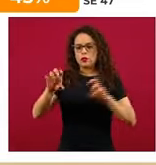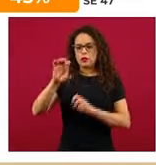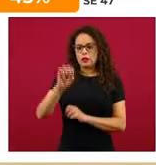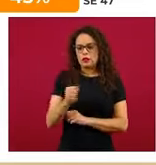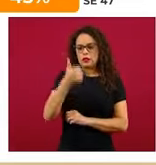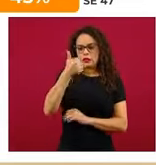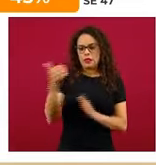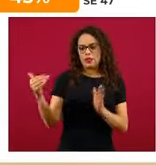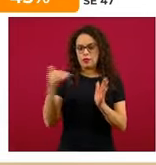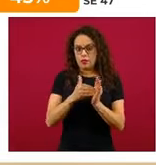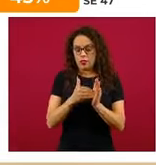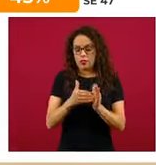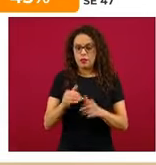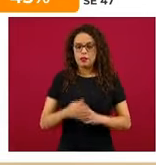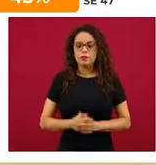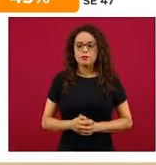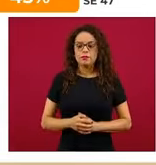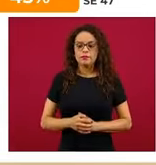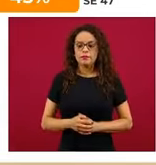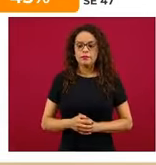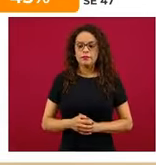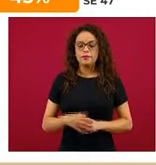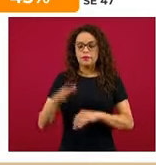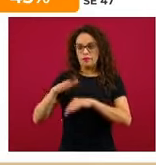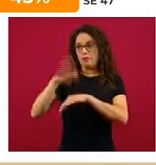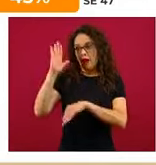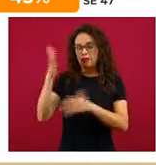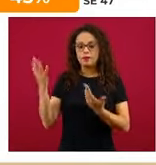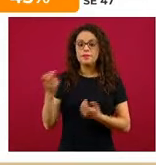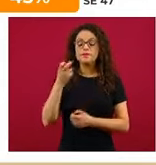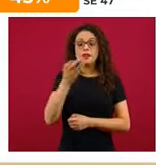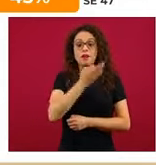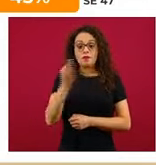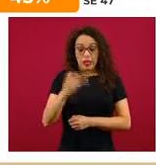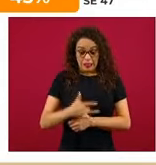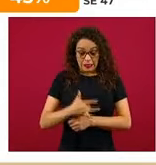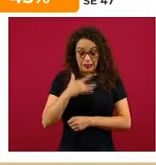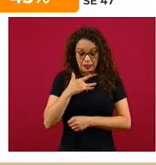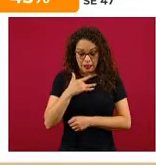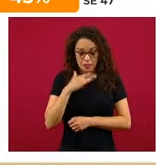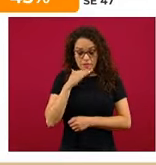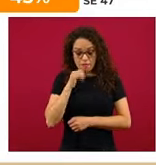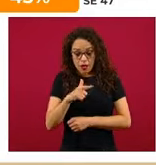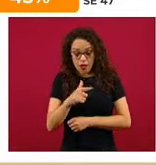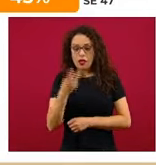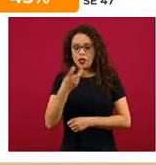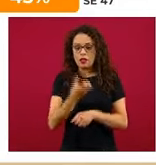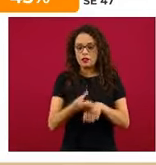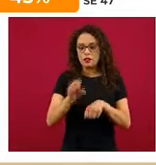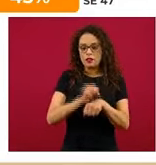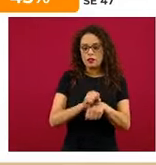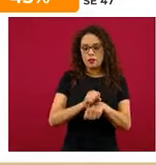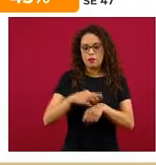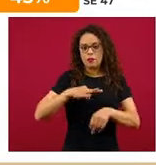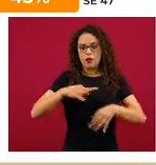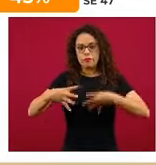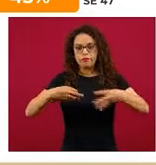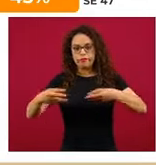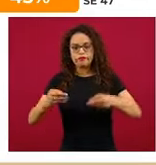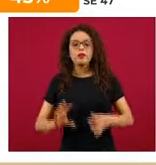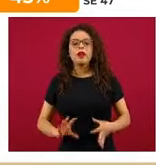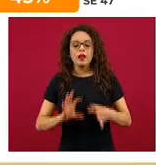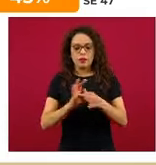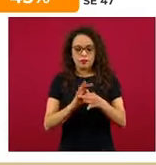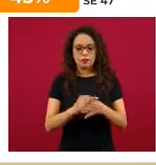2.866.000 y están distribuidas por la fecha de inicio de síntomas en la semana epidemiológica correspondiente. Lo que podemos ver de